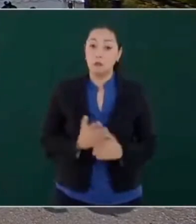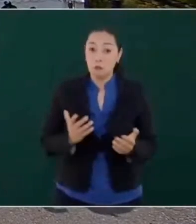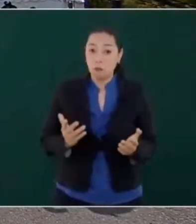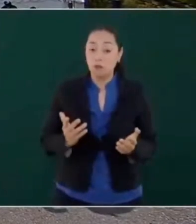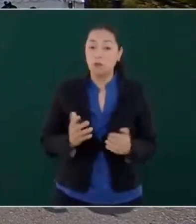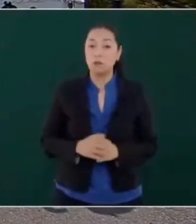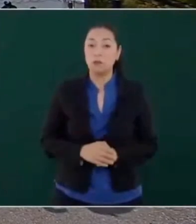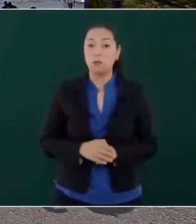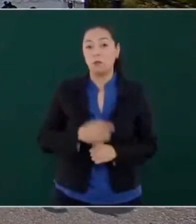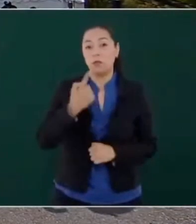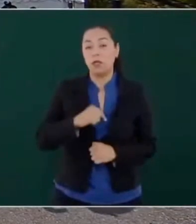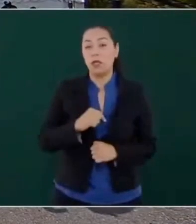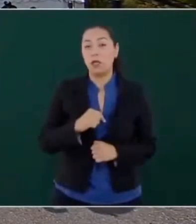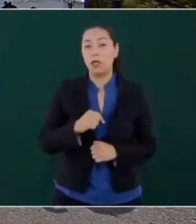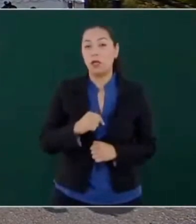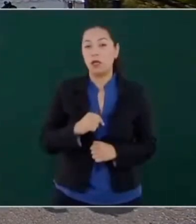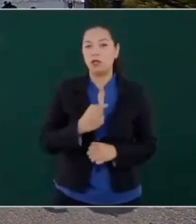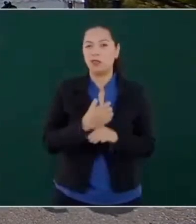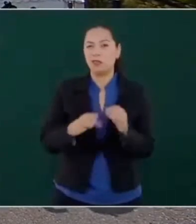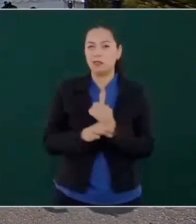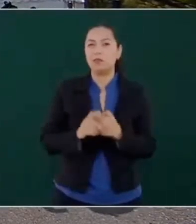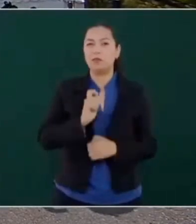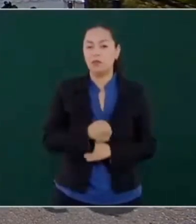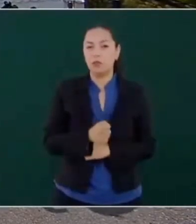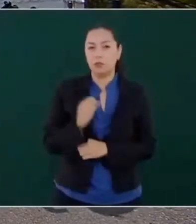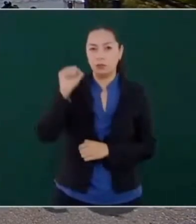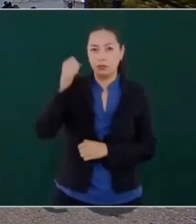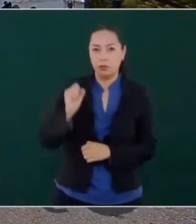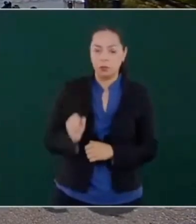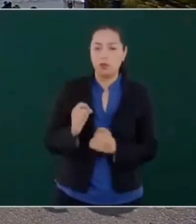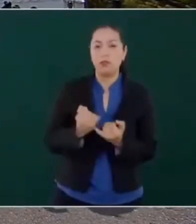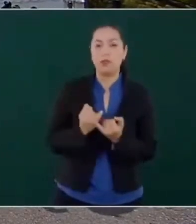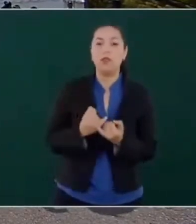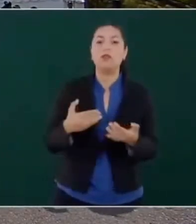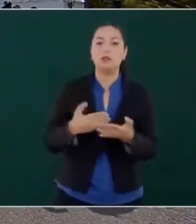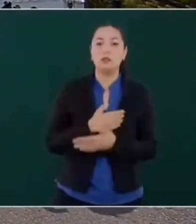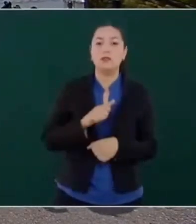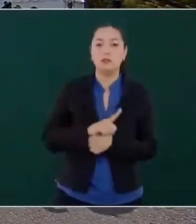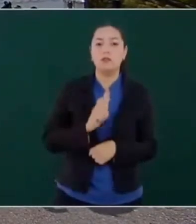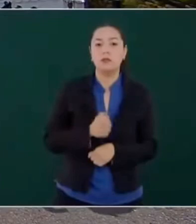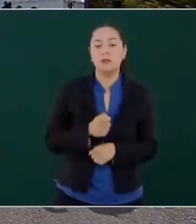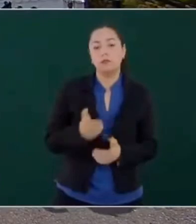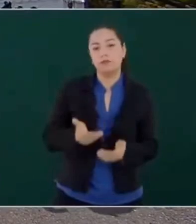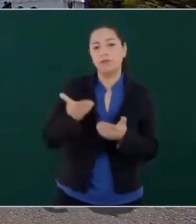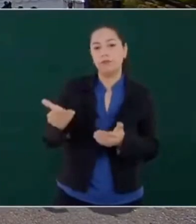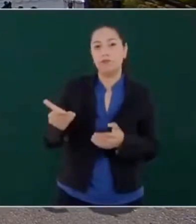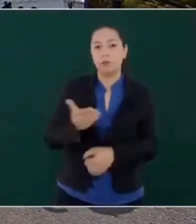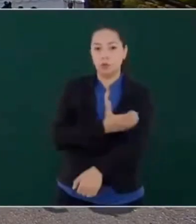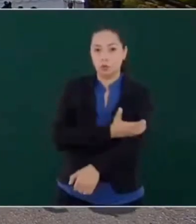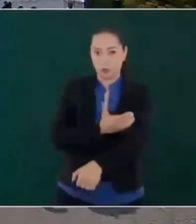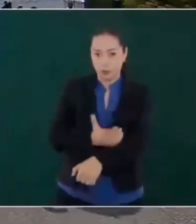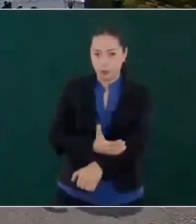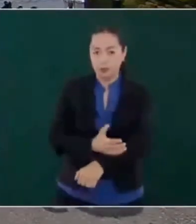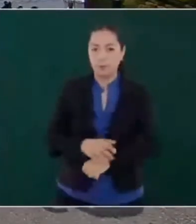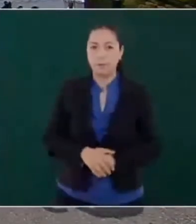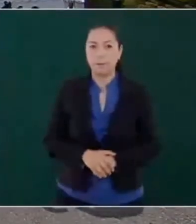alternar Sinaloa y Nacional. Vamos con las compañeras. Tú